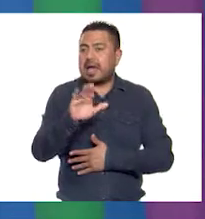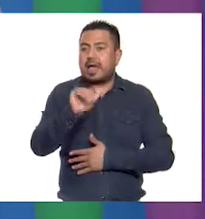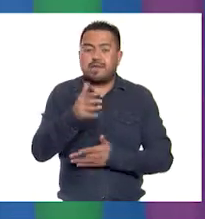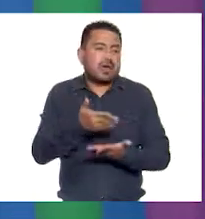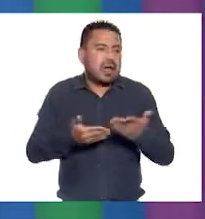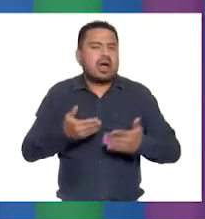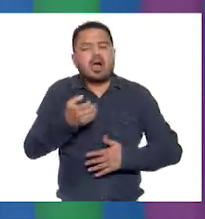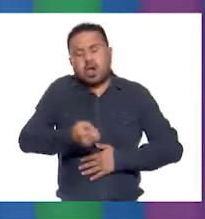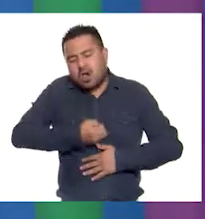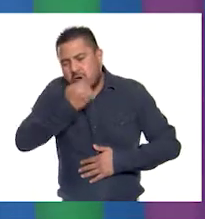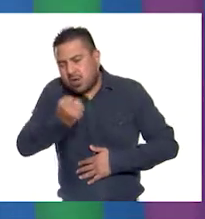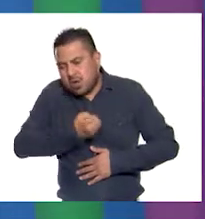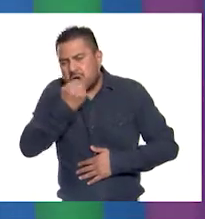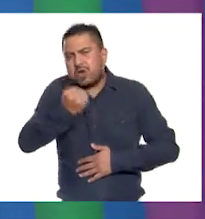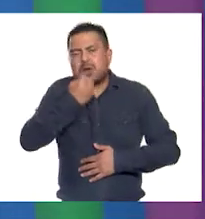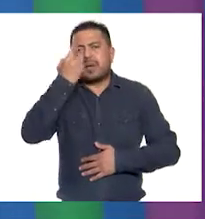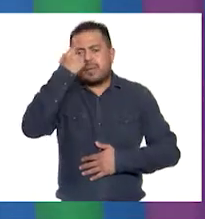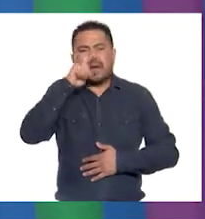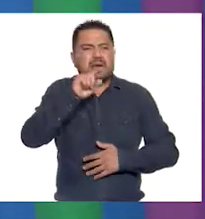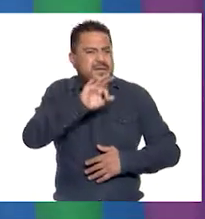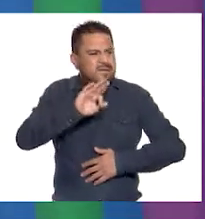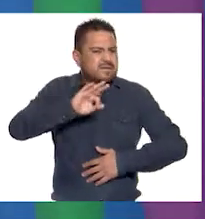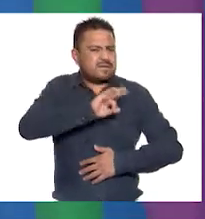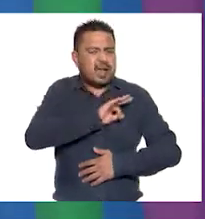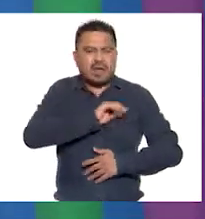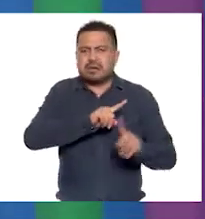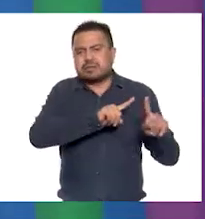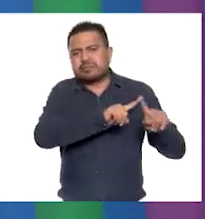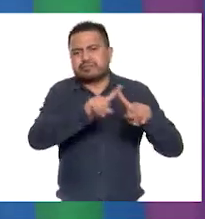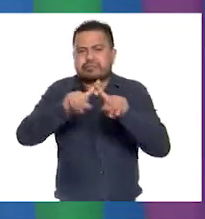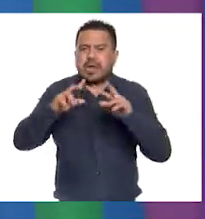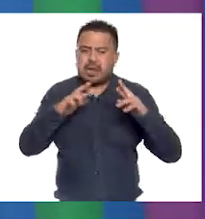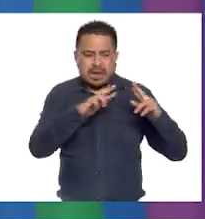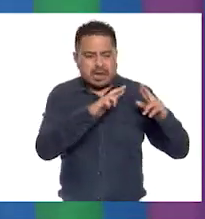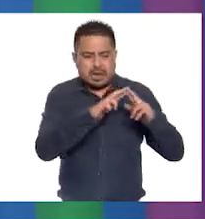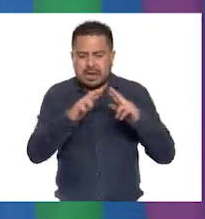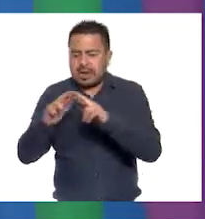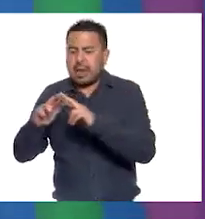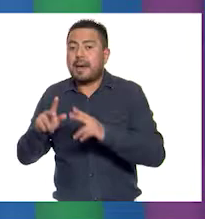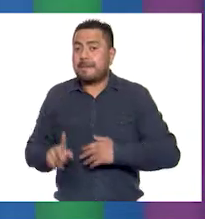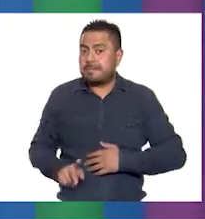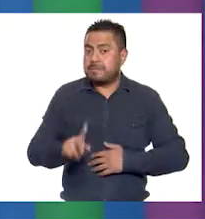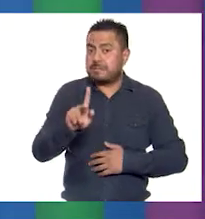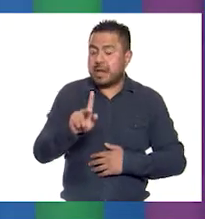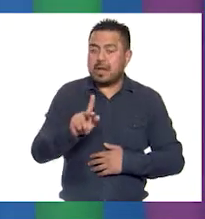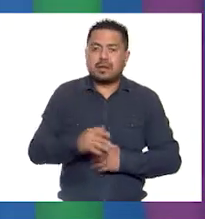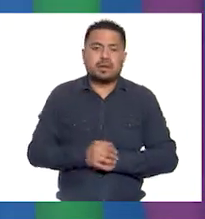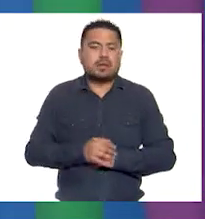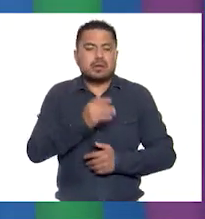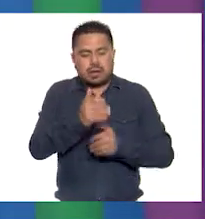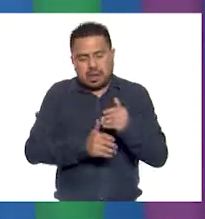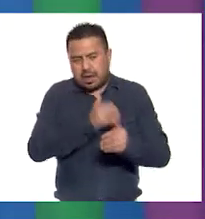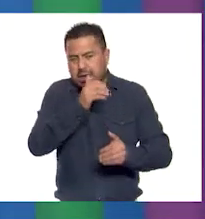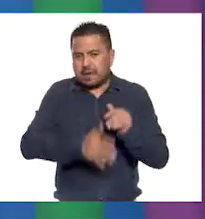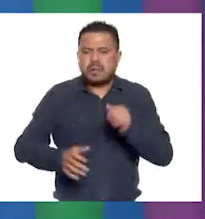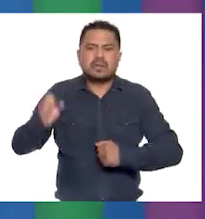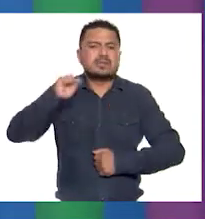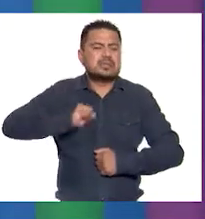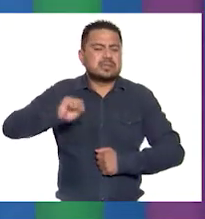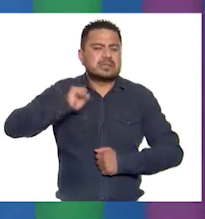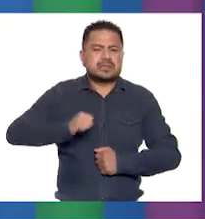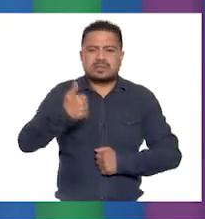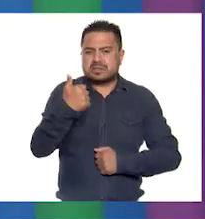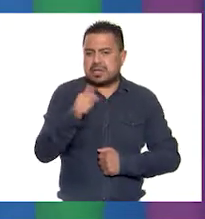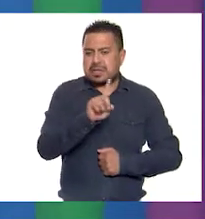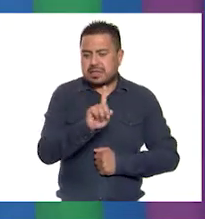orar, meditar y rendirle culto a sus distintas deidades. Sin embargo, a finales del siglo VI